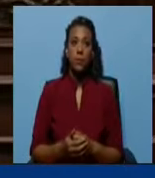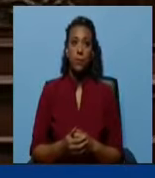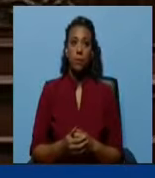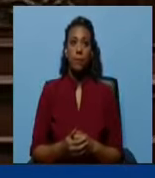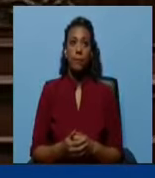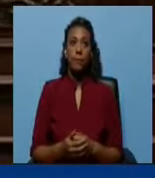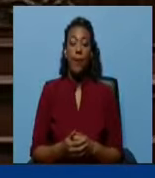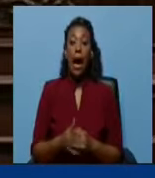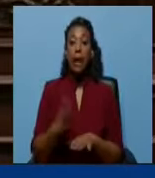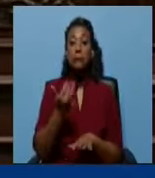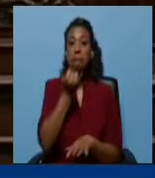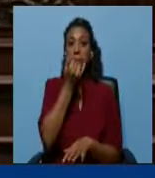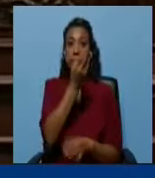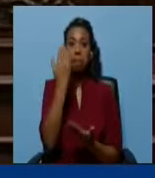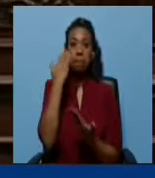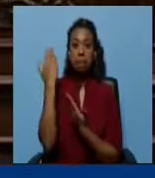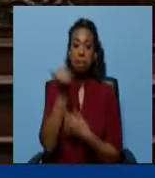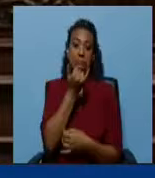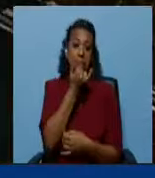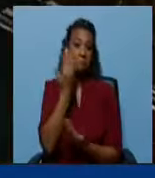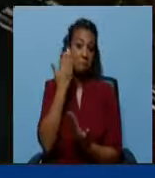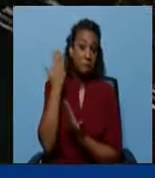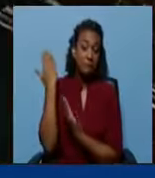No, perdón.